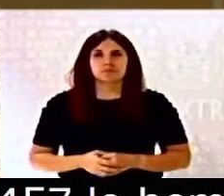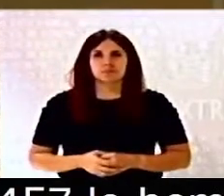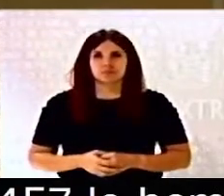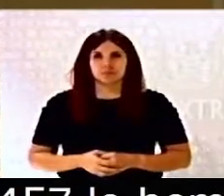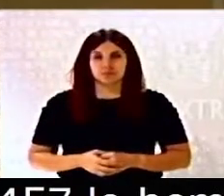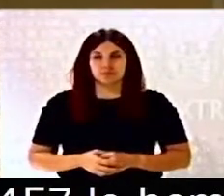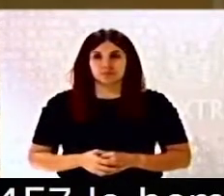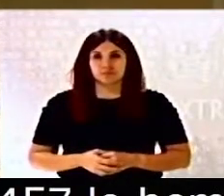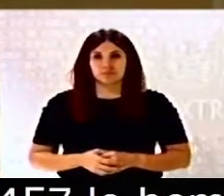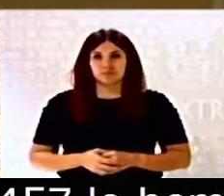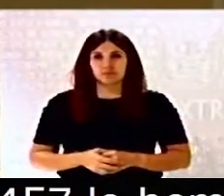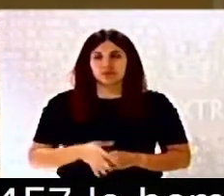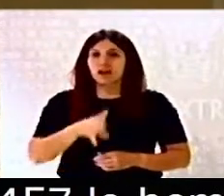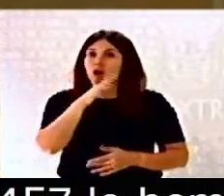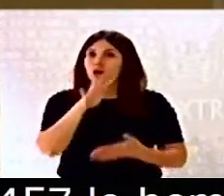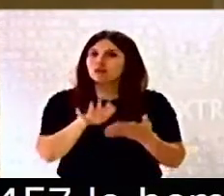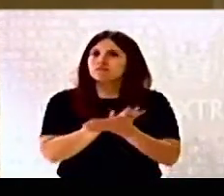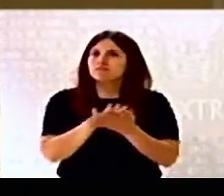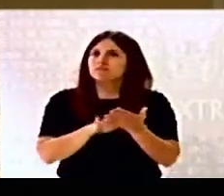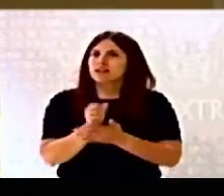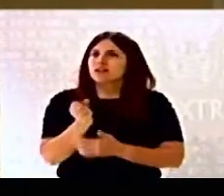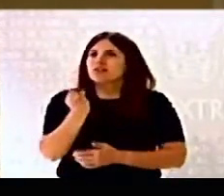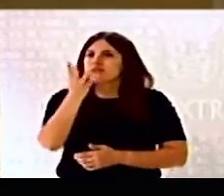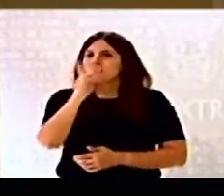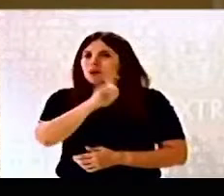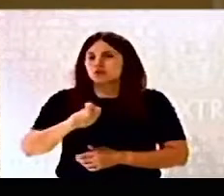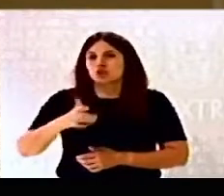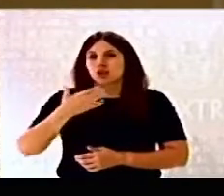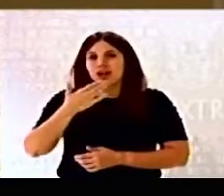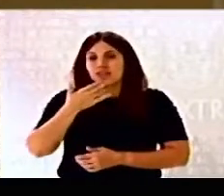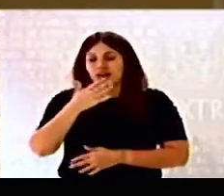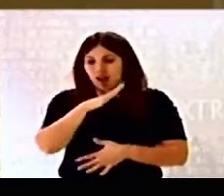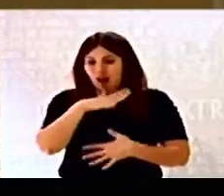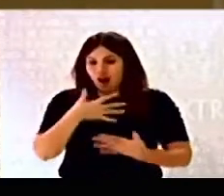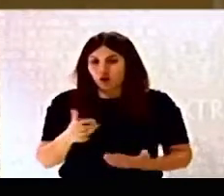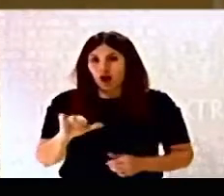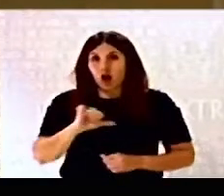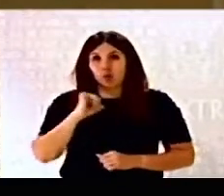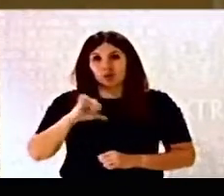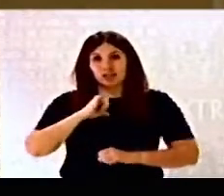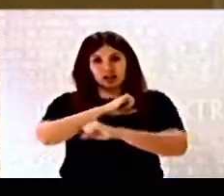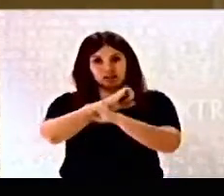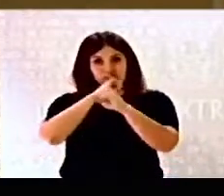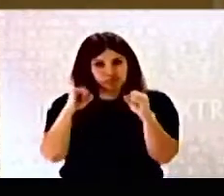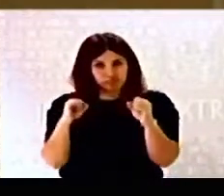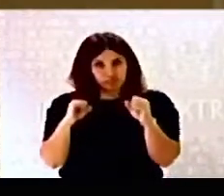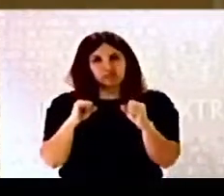Les voy a dar las cifras de edades de las personas que en este momento están ingresadas en nuestros hospitales.